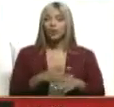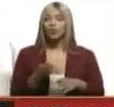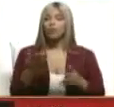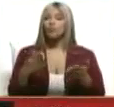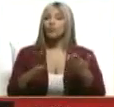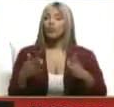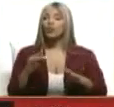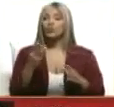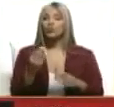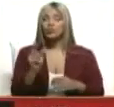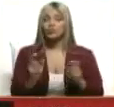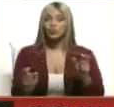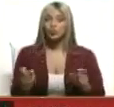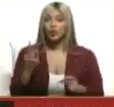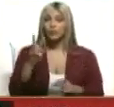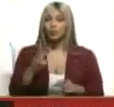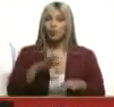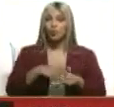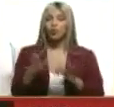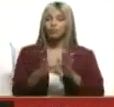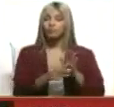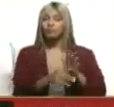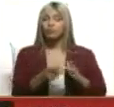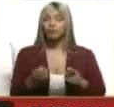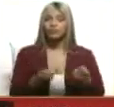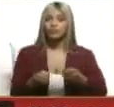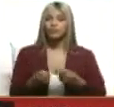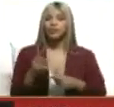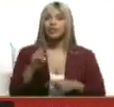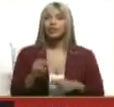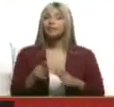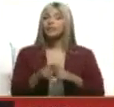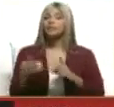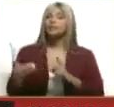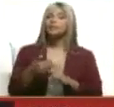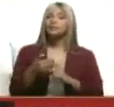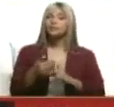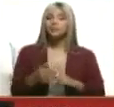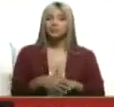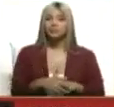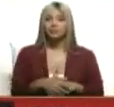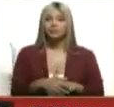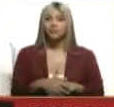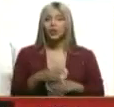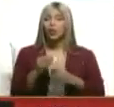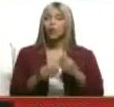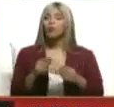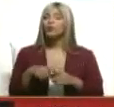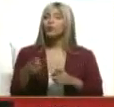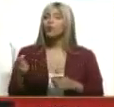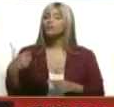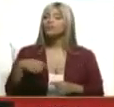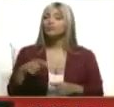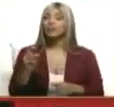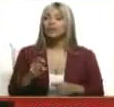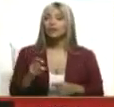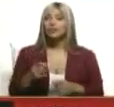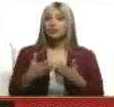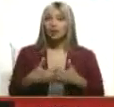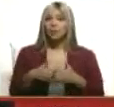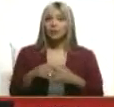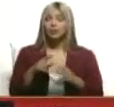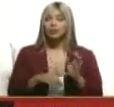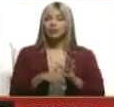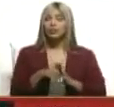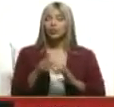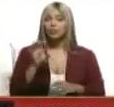muerto venezolanos por el robo de Citgo, pero además el impacto indirecto de dejar de recibir los recursos de Citgo para el